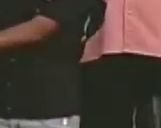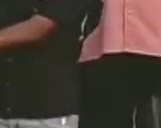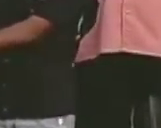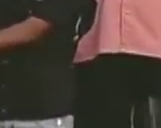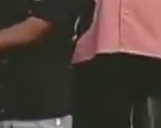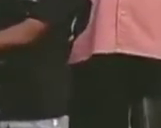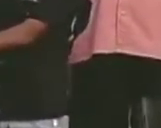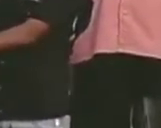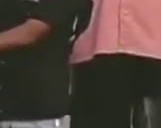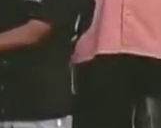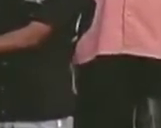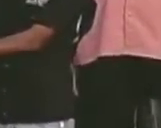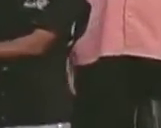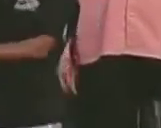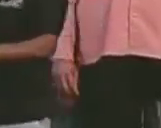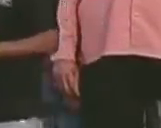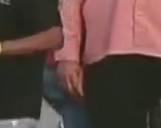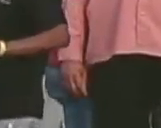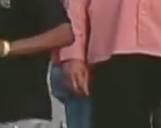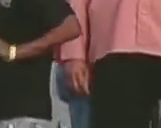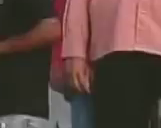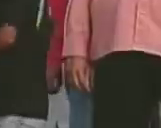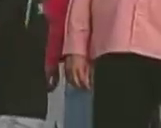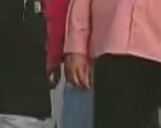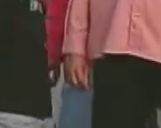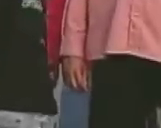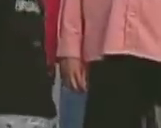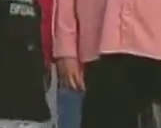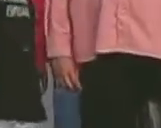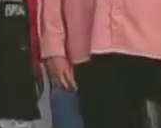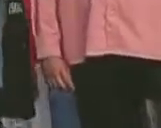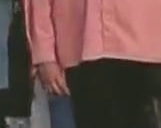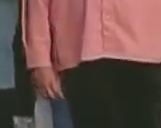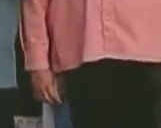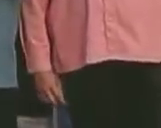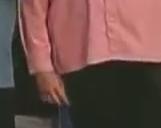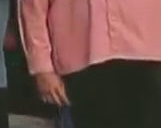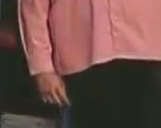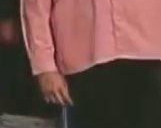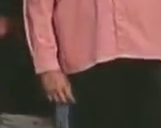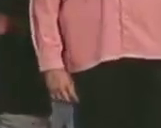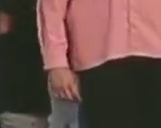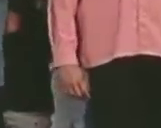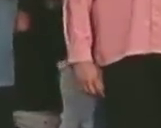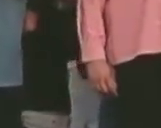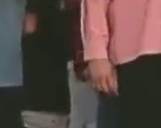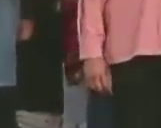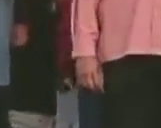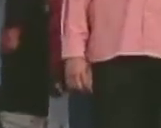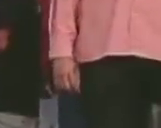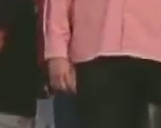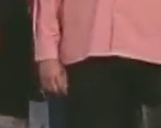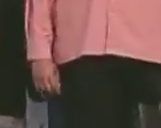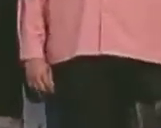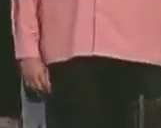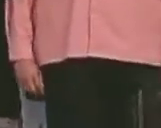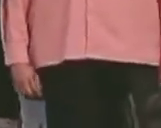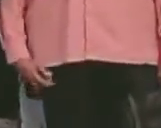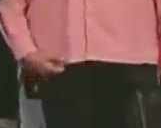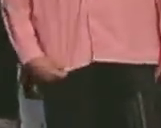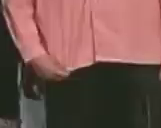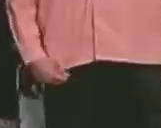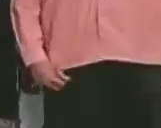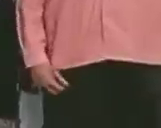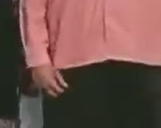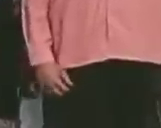los oligarcas. A Maduro no lo van a reconocer en el mundo. ¿Qué carajo me importa si me reconoce